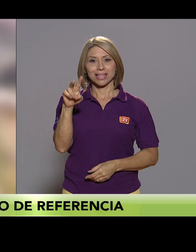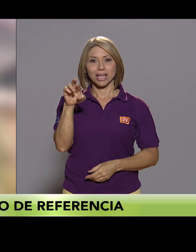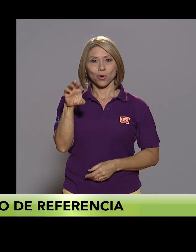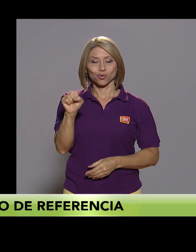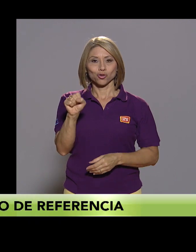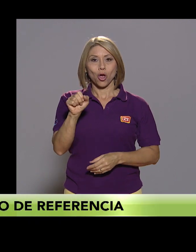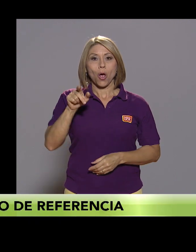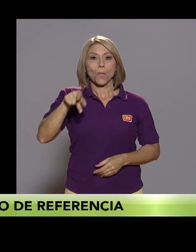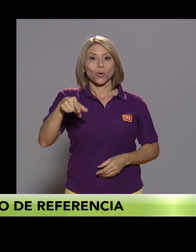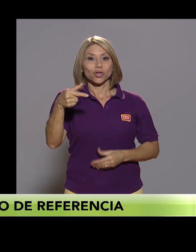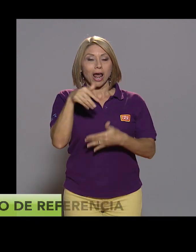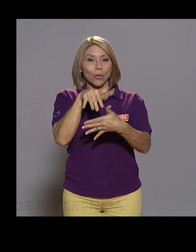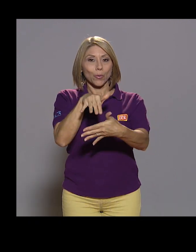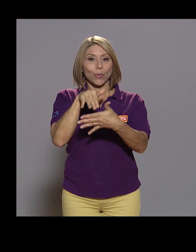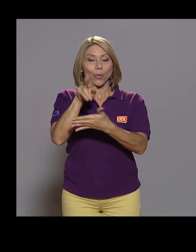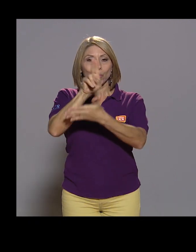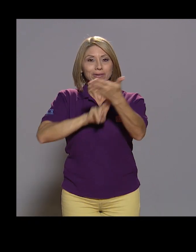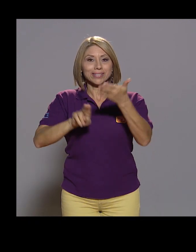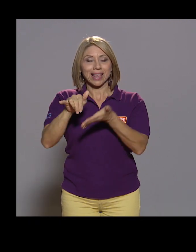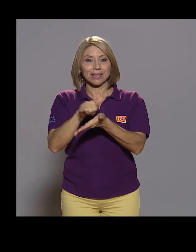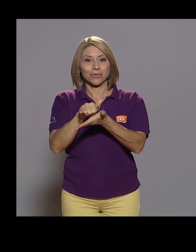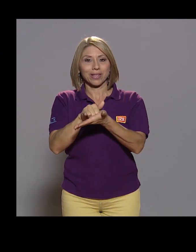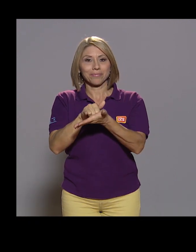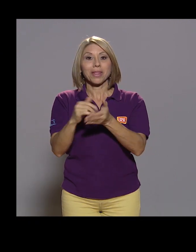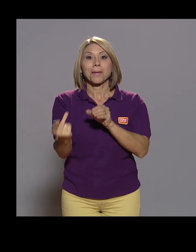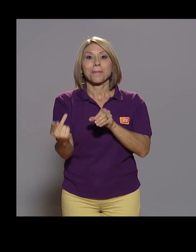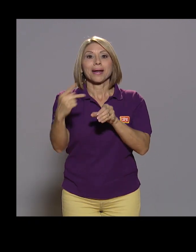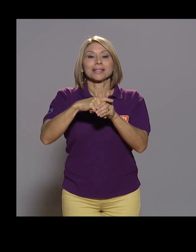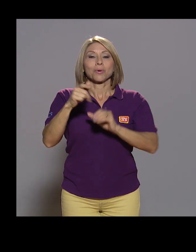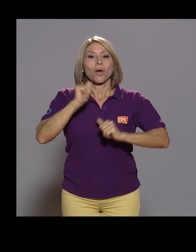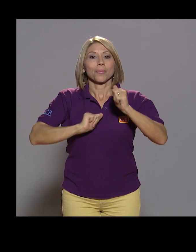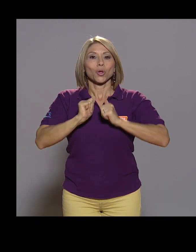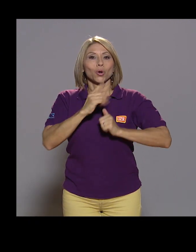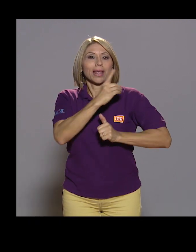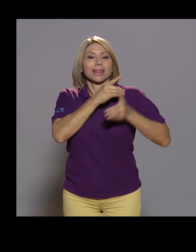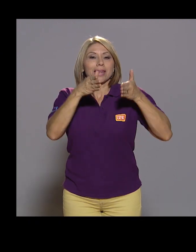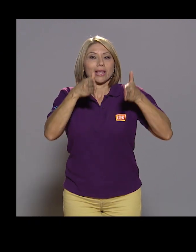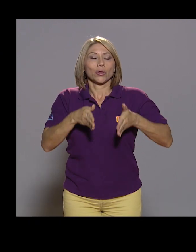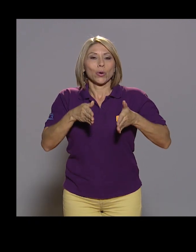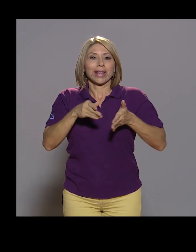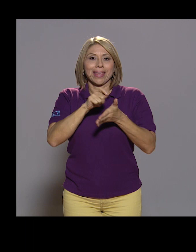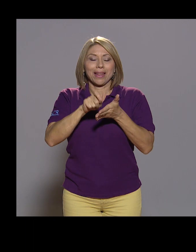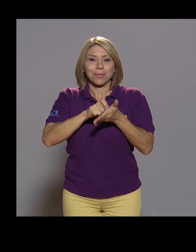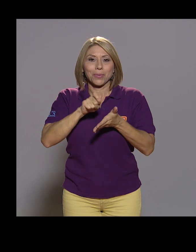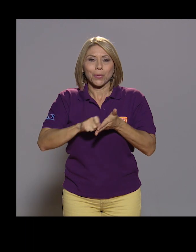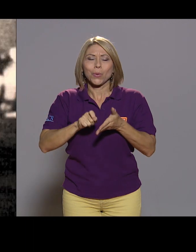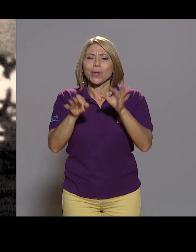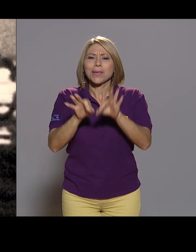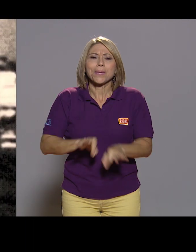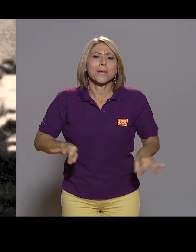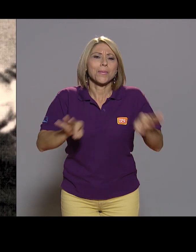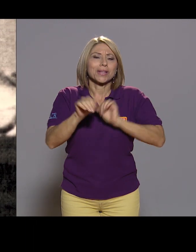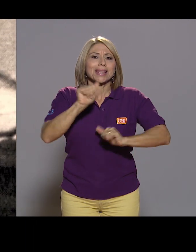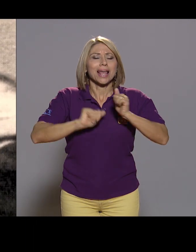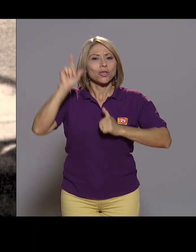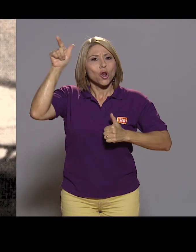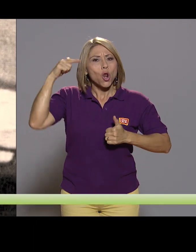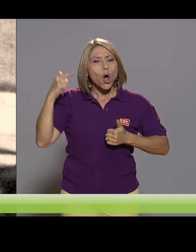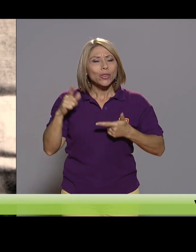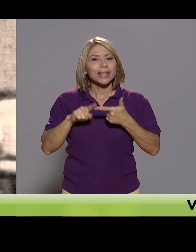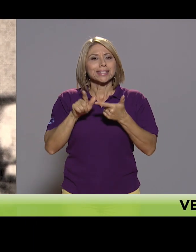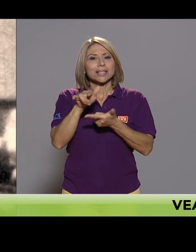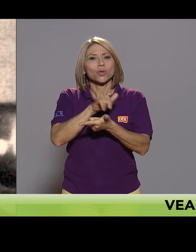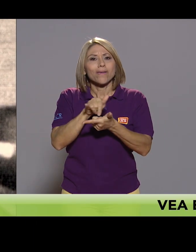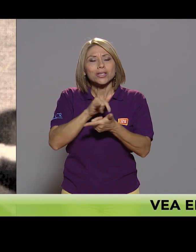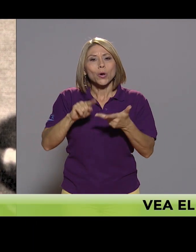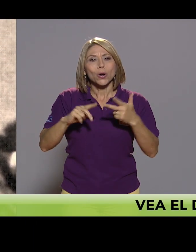Daniel Gallegos realizó un posgrado en la Universidad de Nueva York y participó como actor, director y dramaturgo en importantes